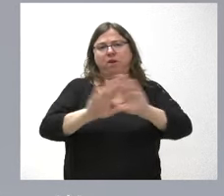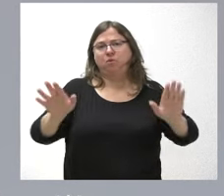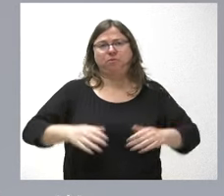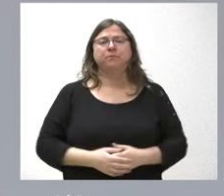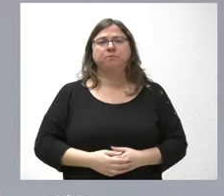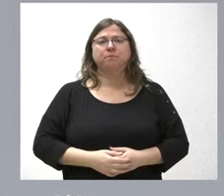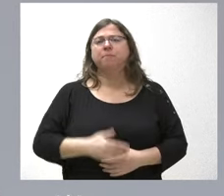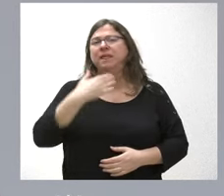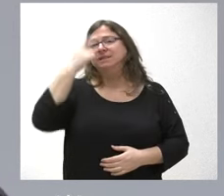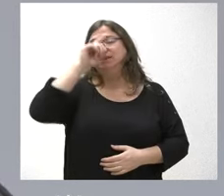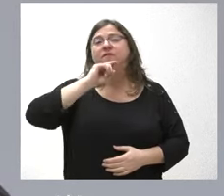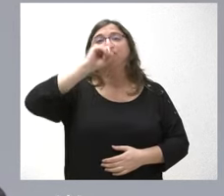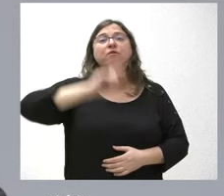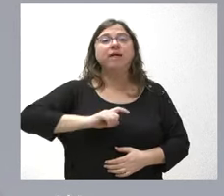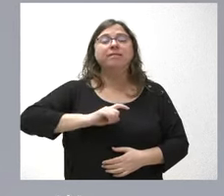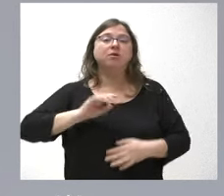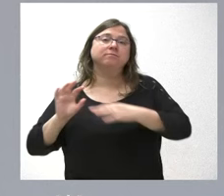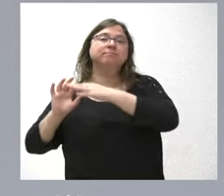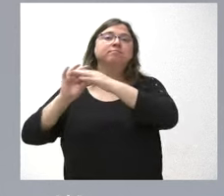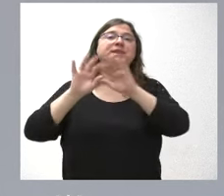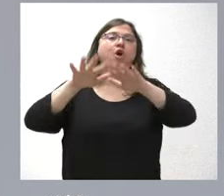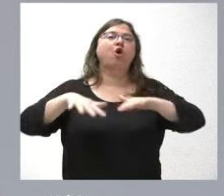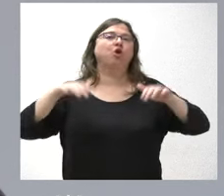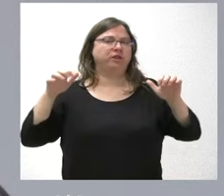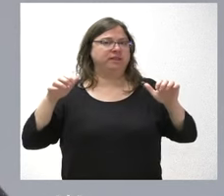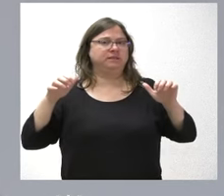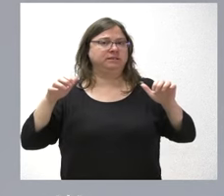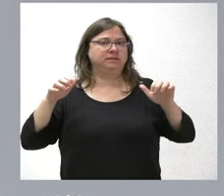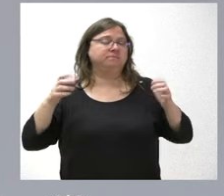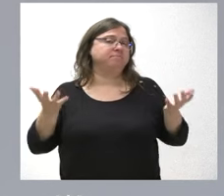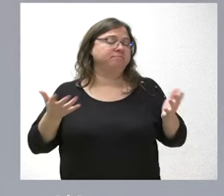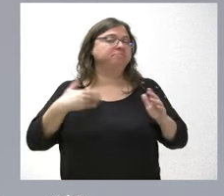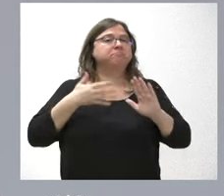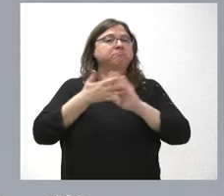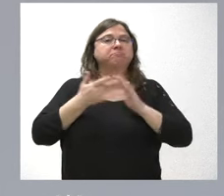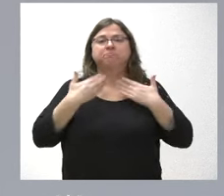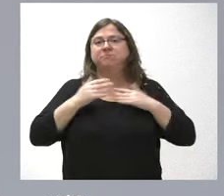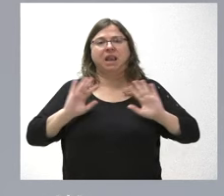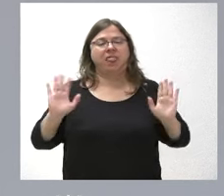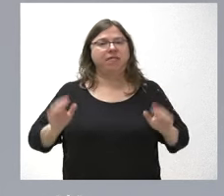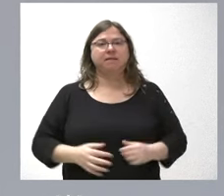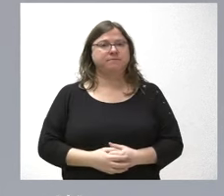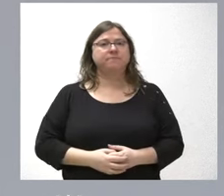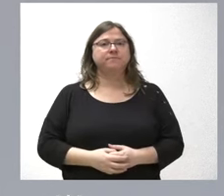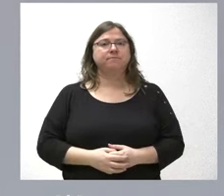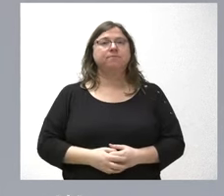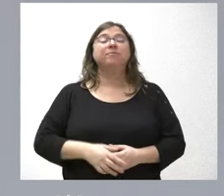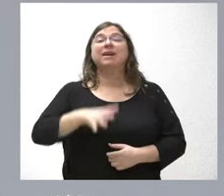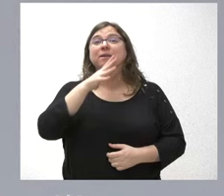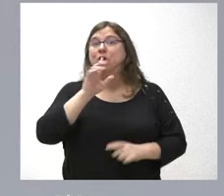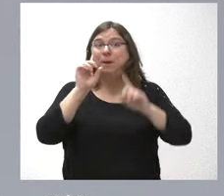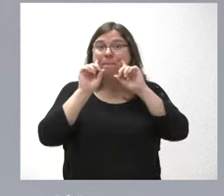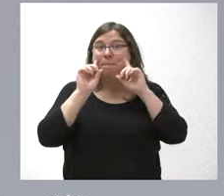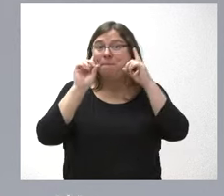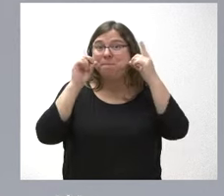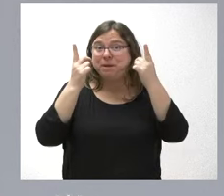León. Como saben, la Fundación depende de las Cortes autonómicas y, por lo tanto, al respecto no tenemos nada que decir. Pero es el primer año